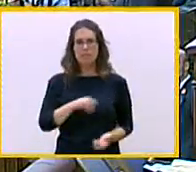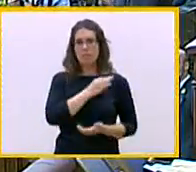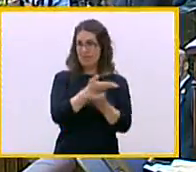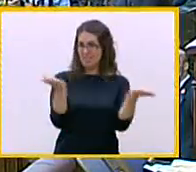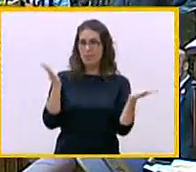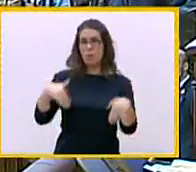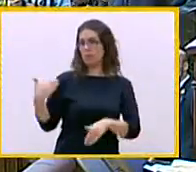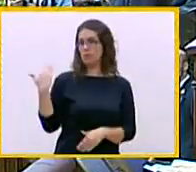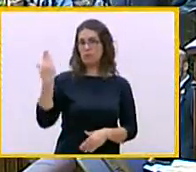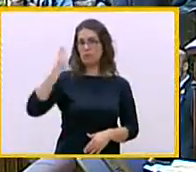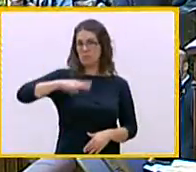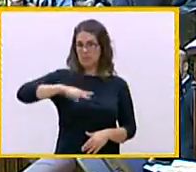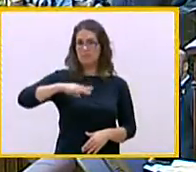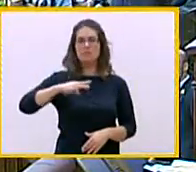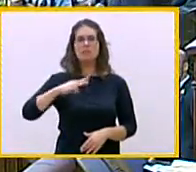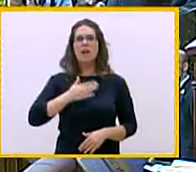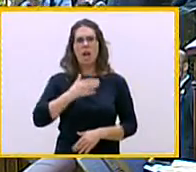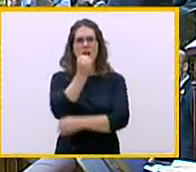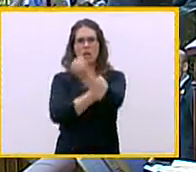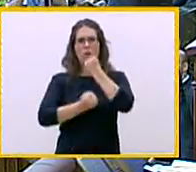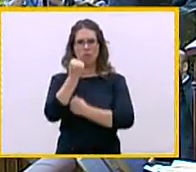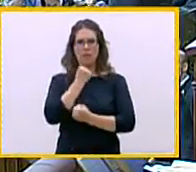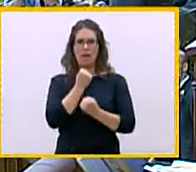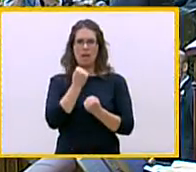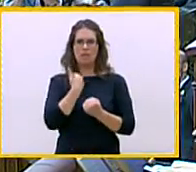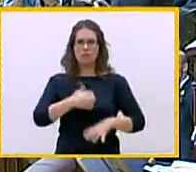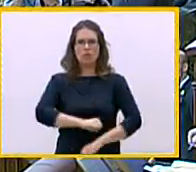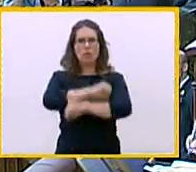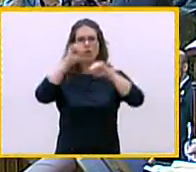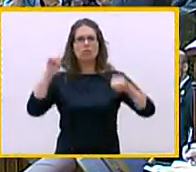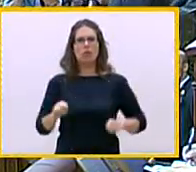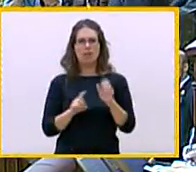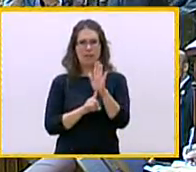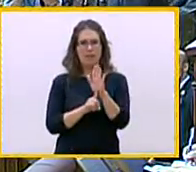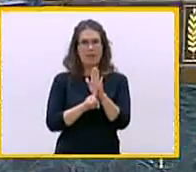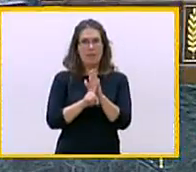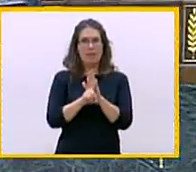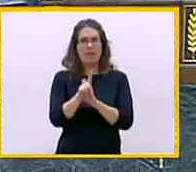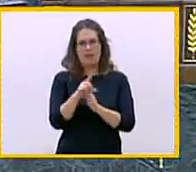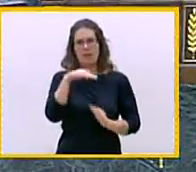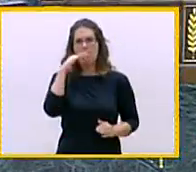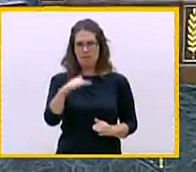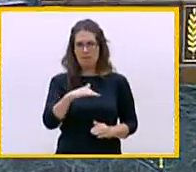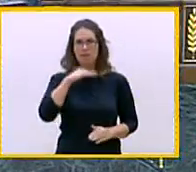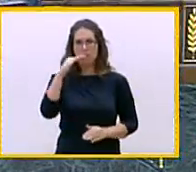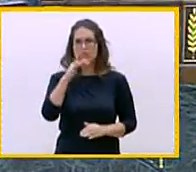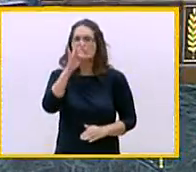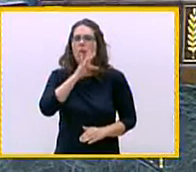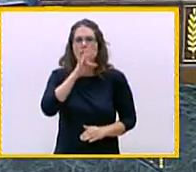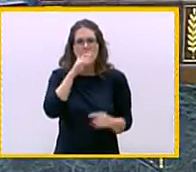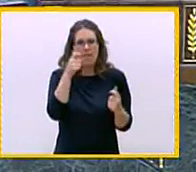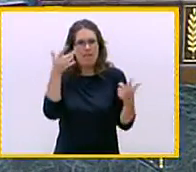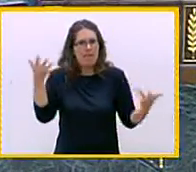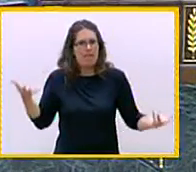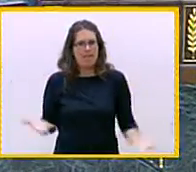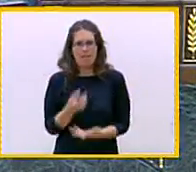ha consolidado en nuestra economía el paso de la recesión a la recuperación económica, aún leve. Hemos